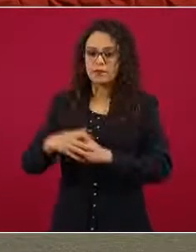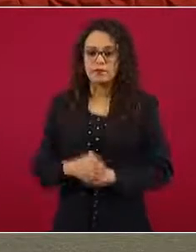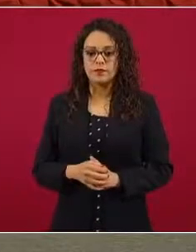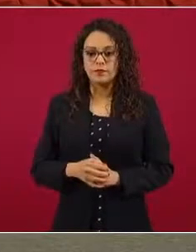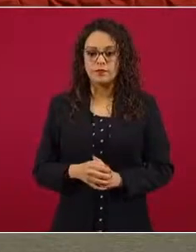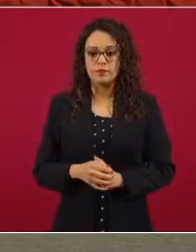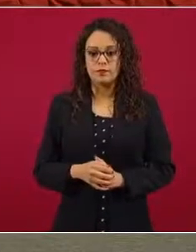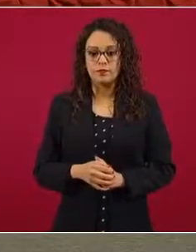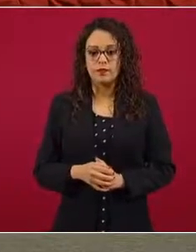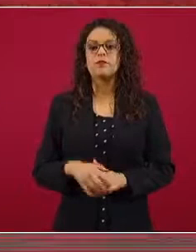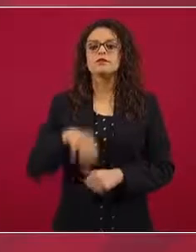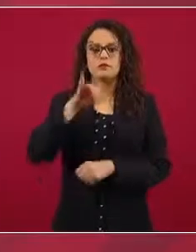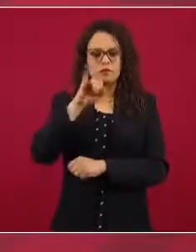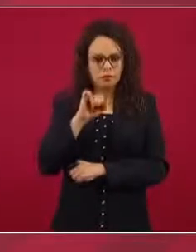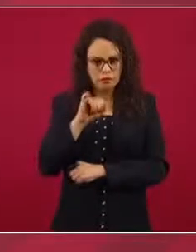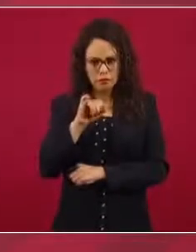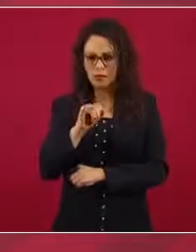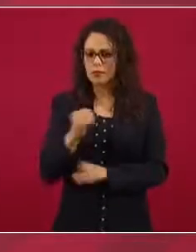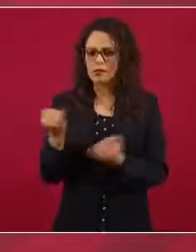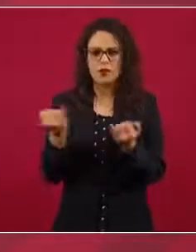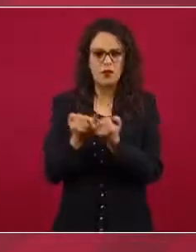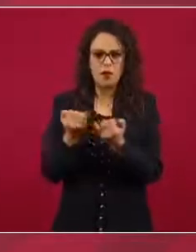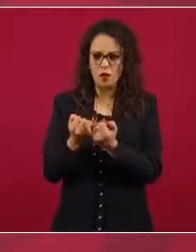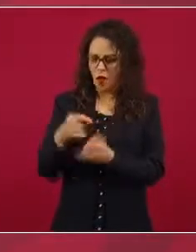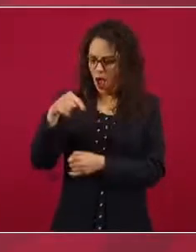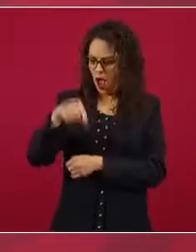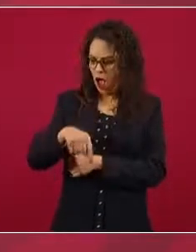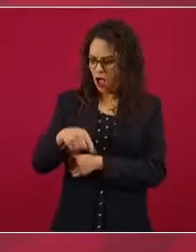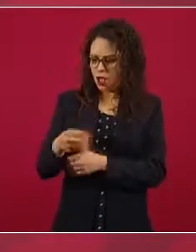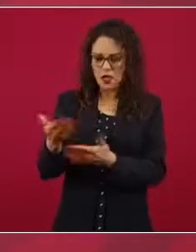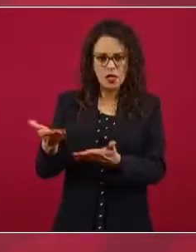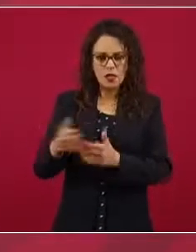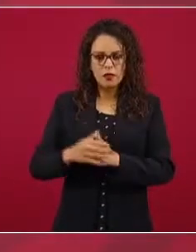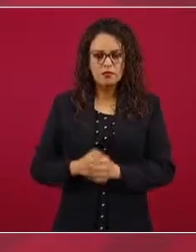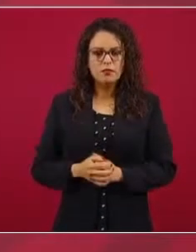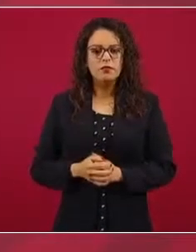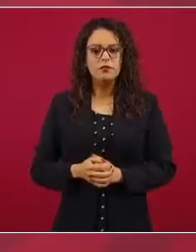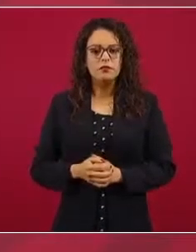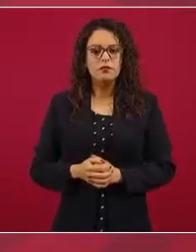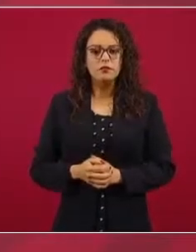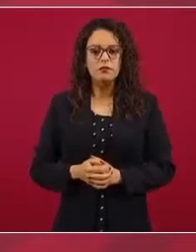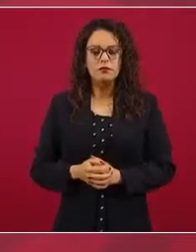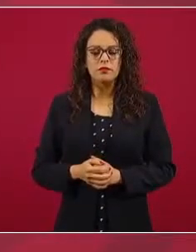los medios? Como lo estamos tratando aquí, porque